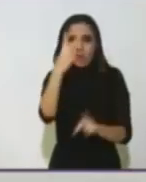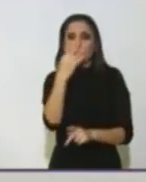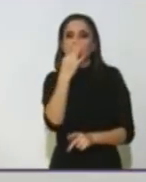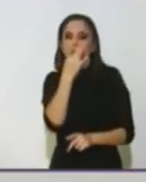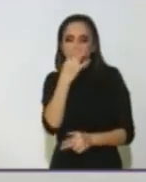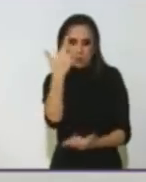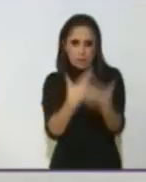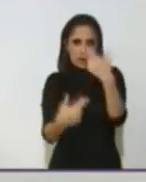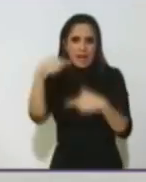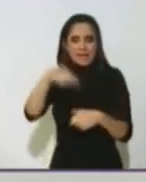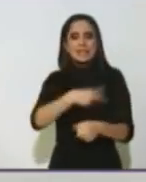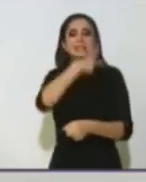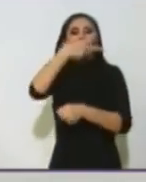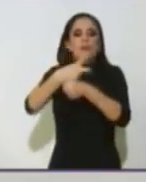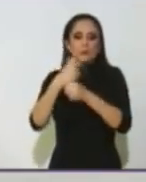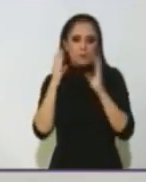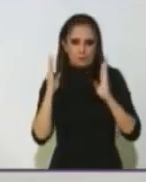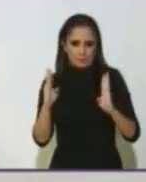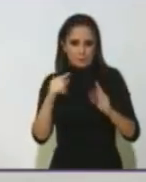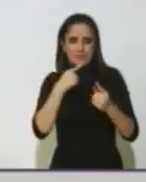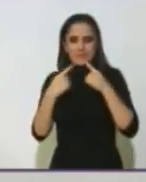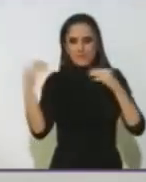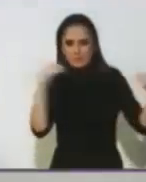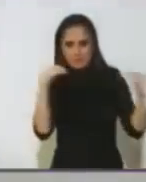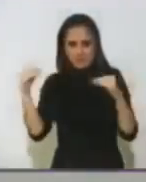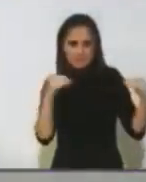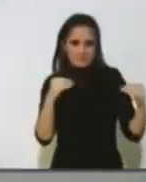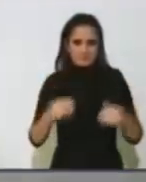con la segunda parte de este debate